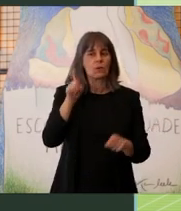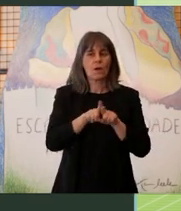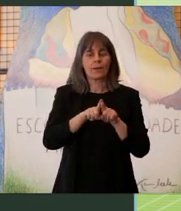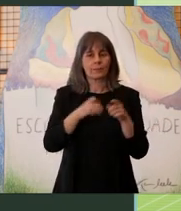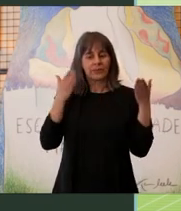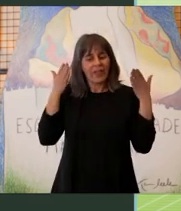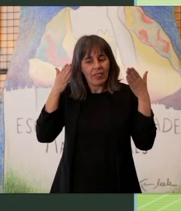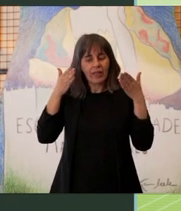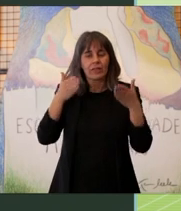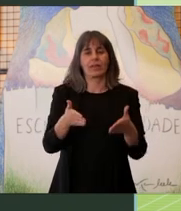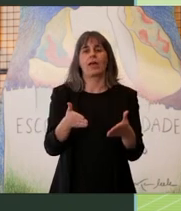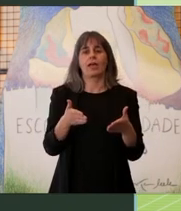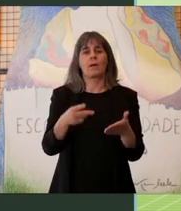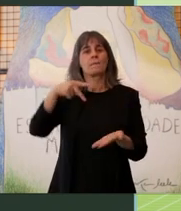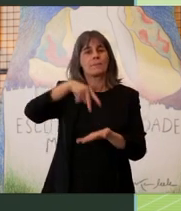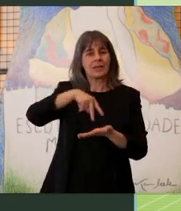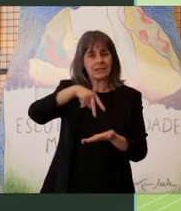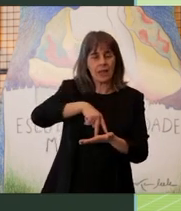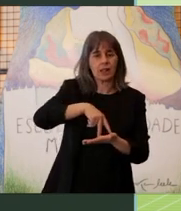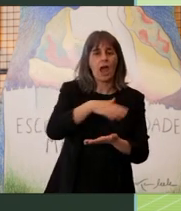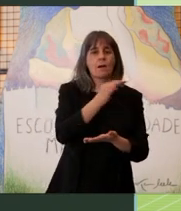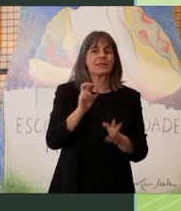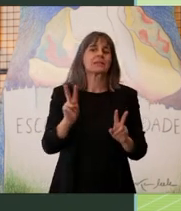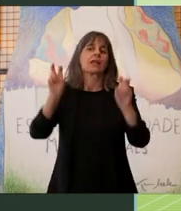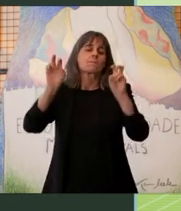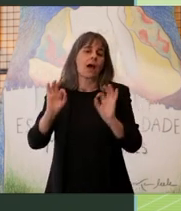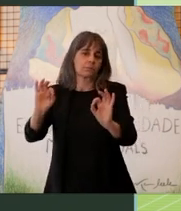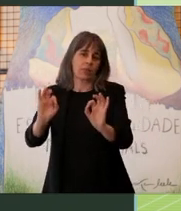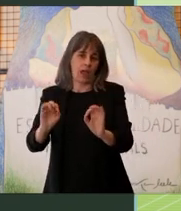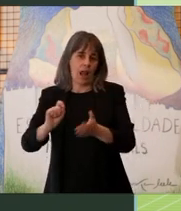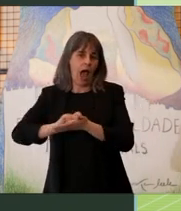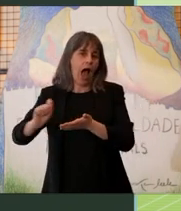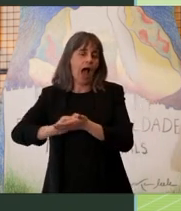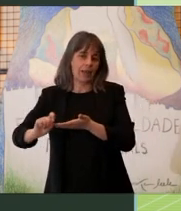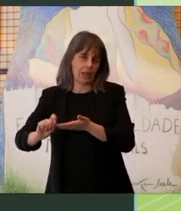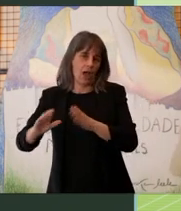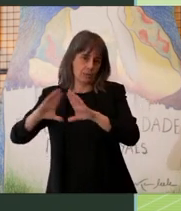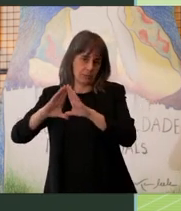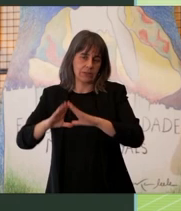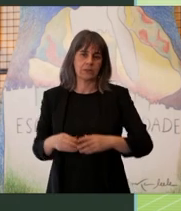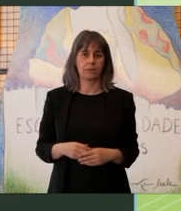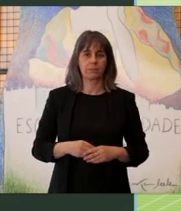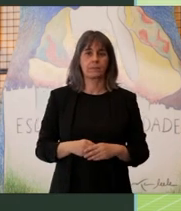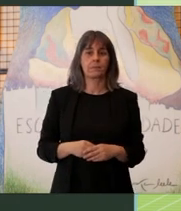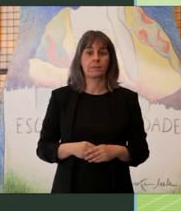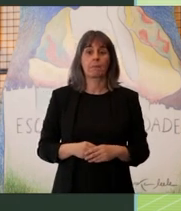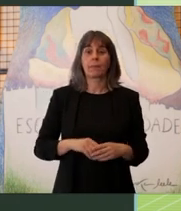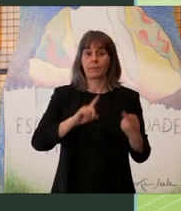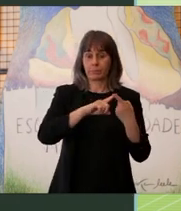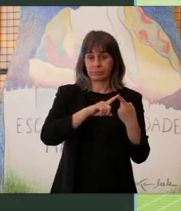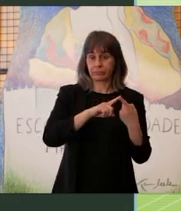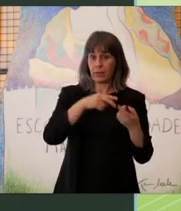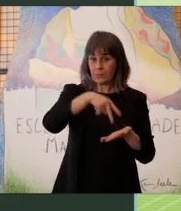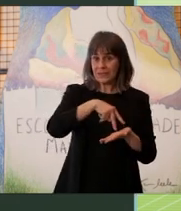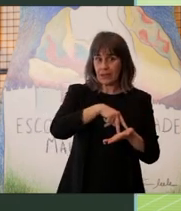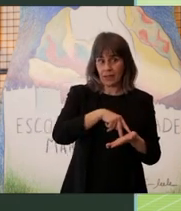concentradas en este momento en presencia y temas muy concretos los de la agenda feminista el primero es una